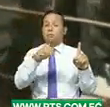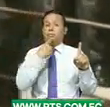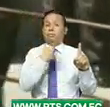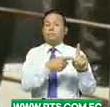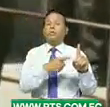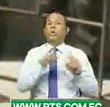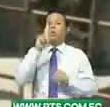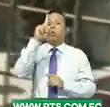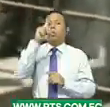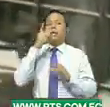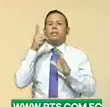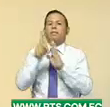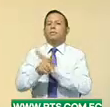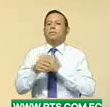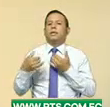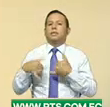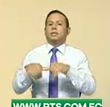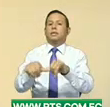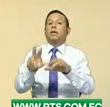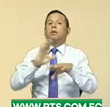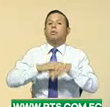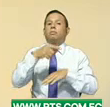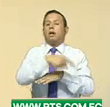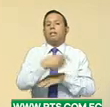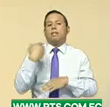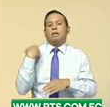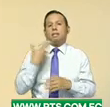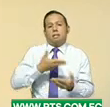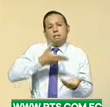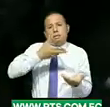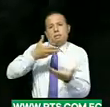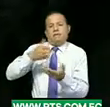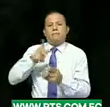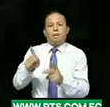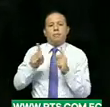una causa por el delito de tráfico de armas, informó Adriana Peralta.